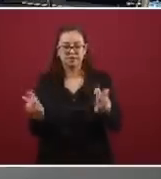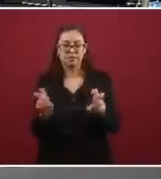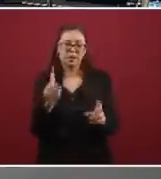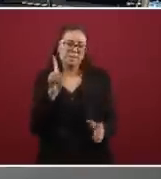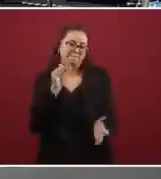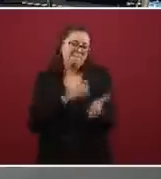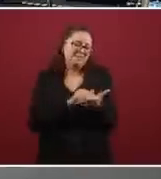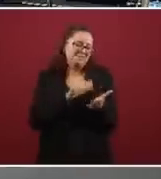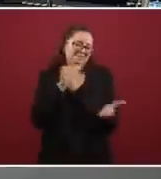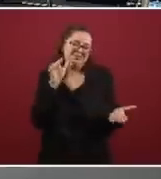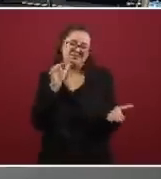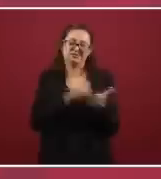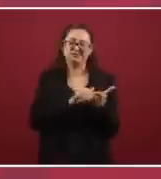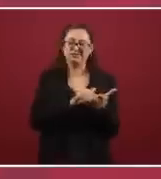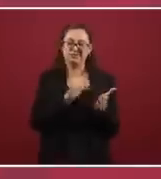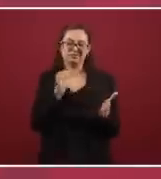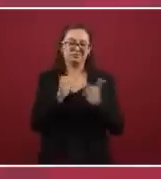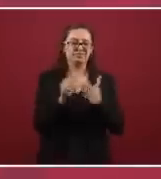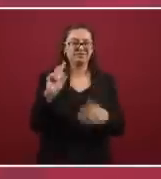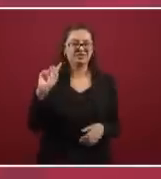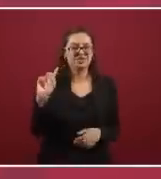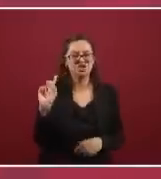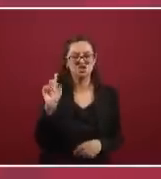de millones de dólares.